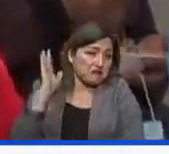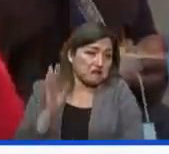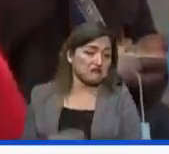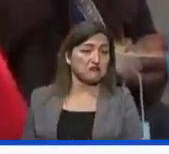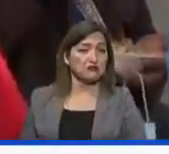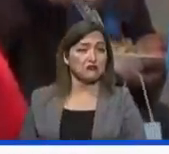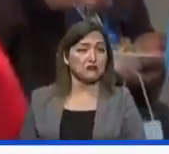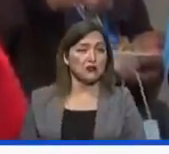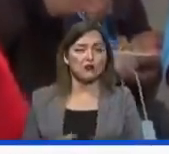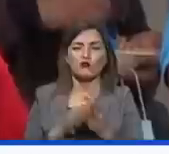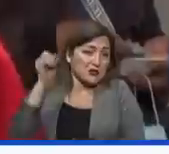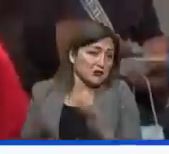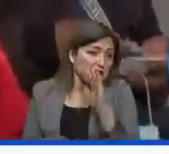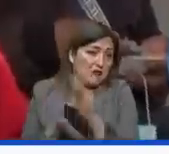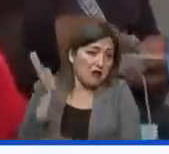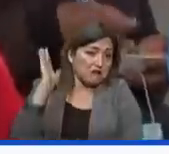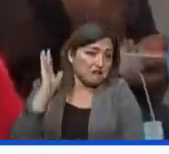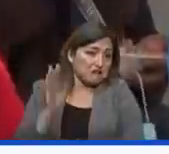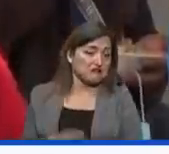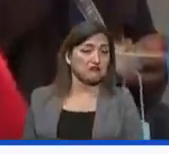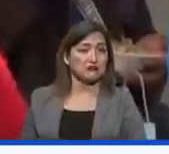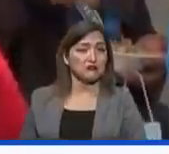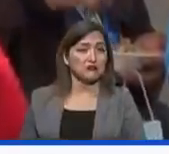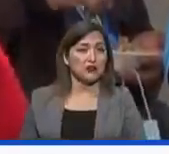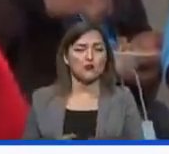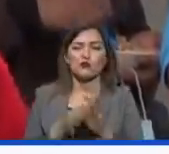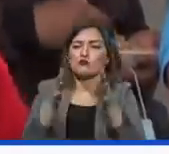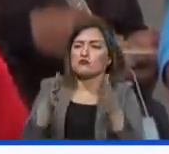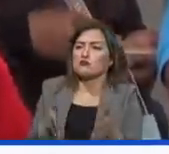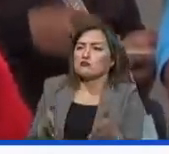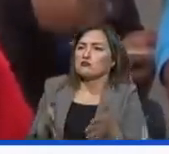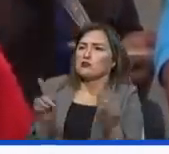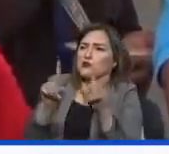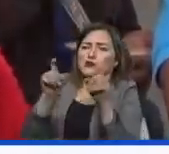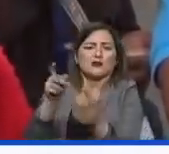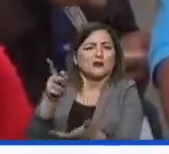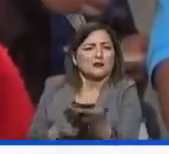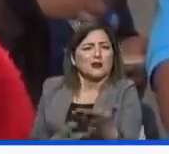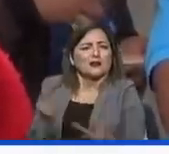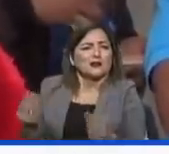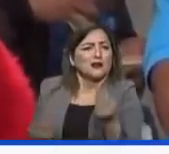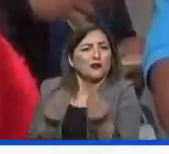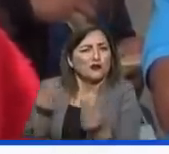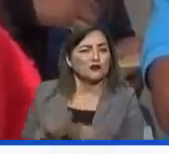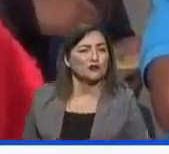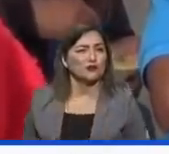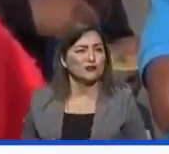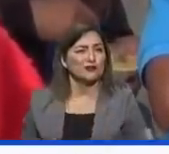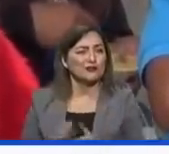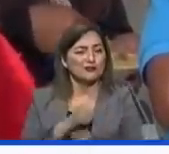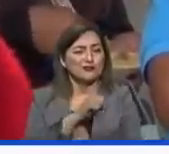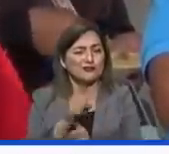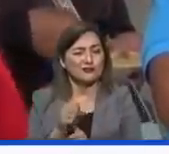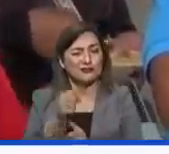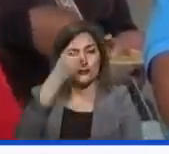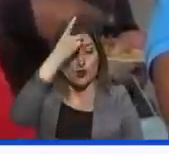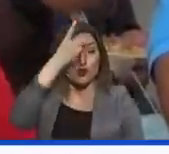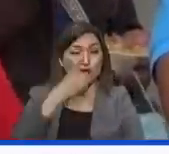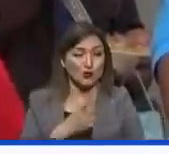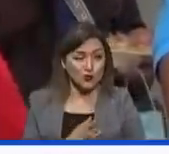compañeros también preguntan entonces que tenemos que hacer entonces esa situación tenemos que definir en las siguientes horas